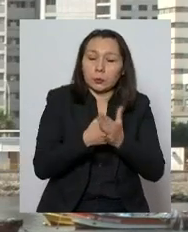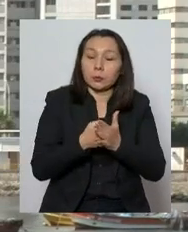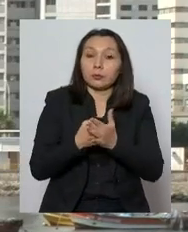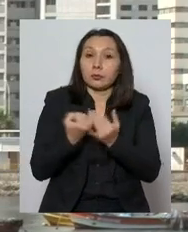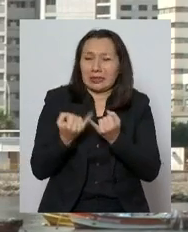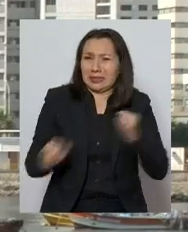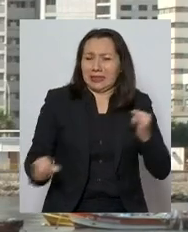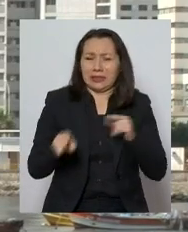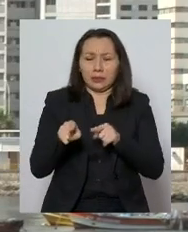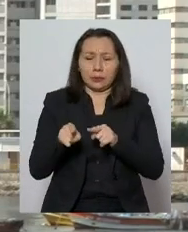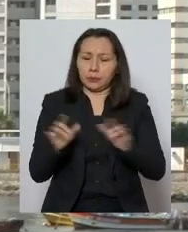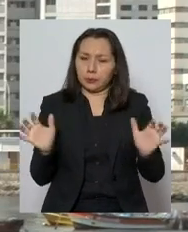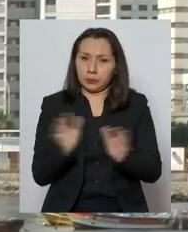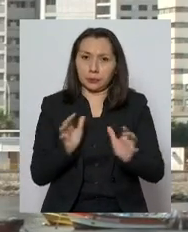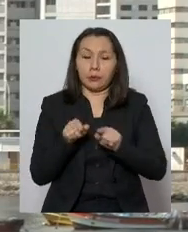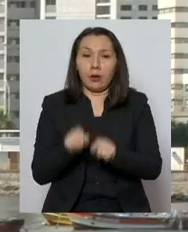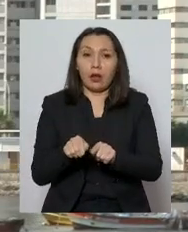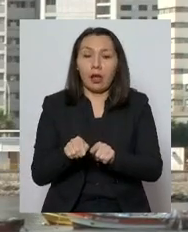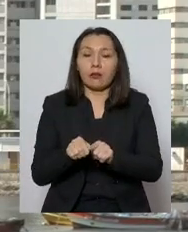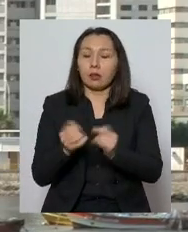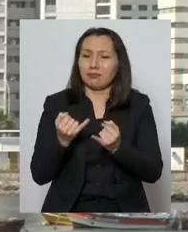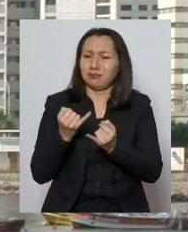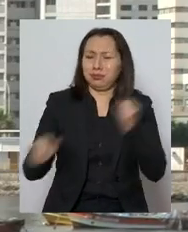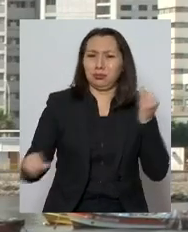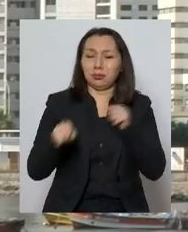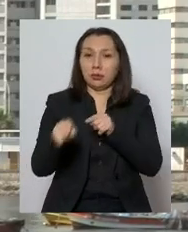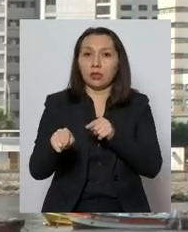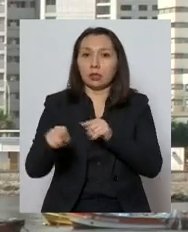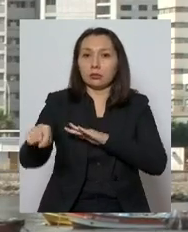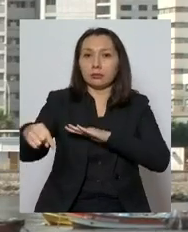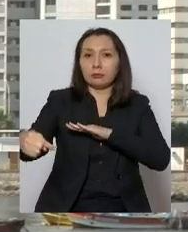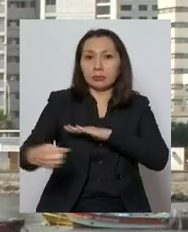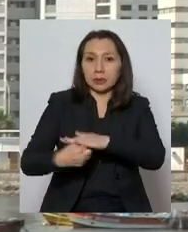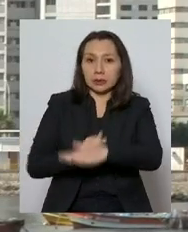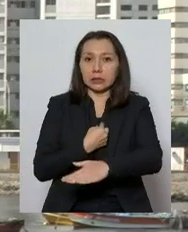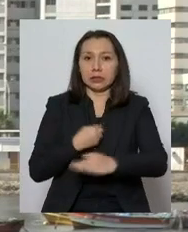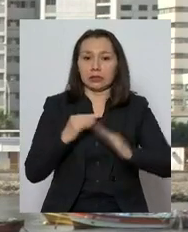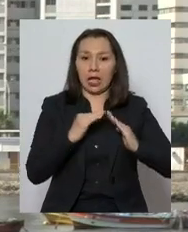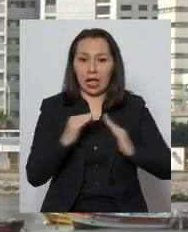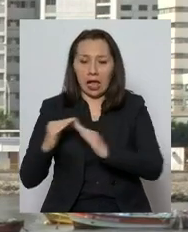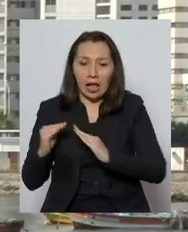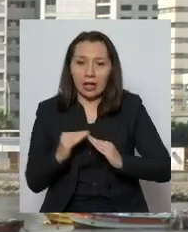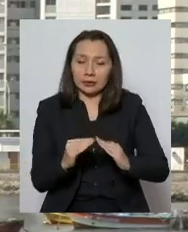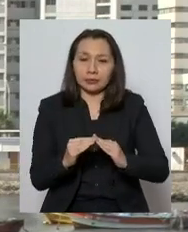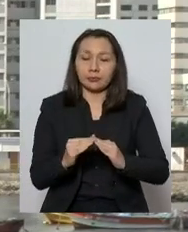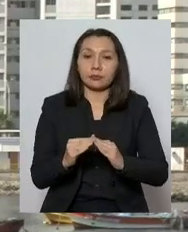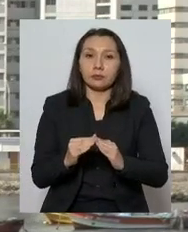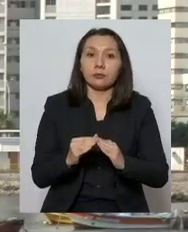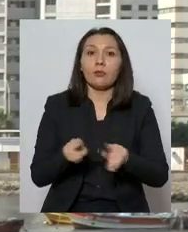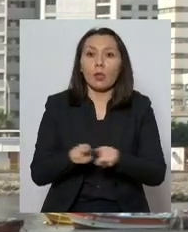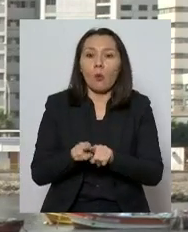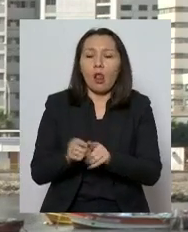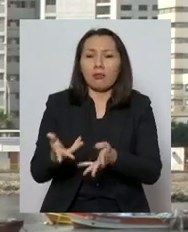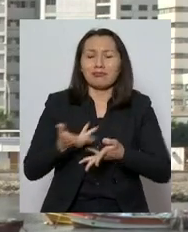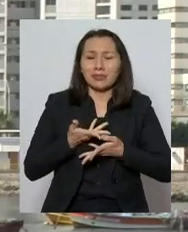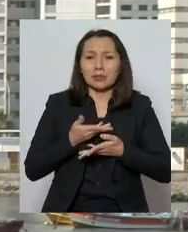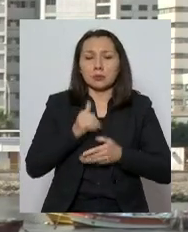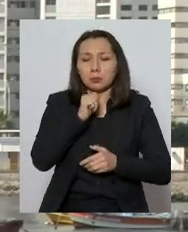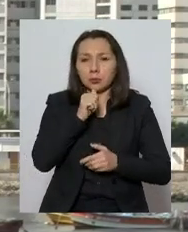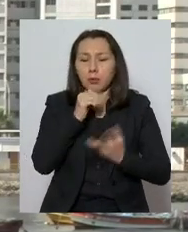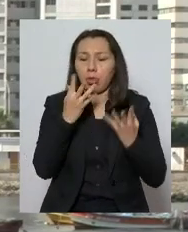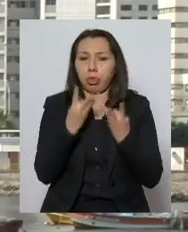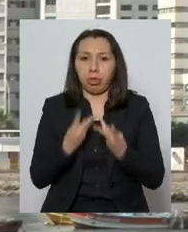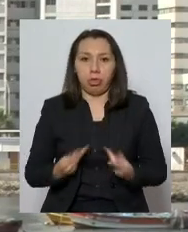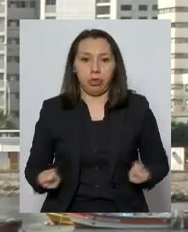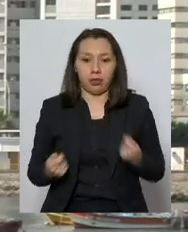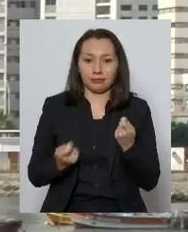enemigo terrible, contra un enemigo que se infiltra en nuestras casas, que nos empobrece, que